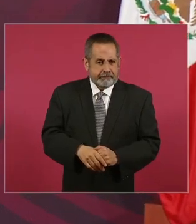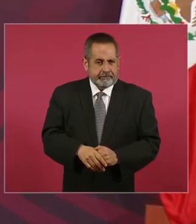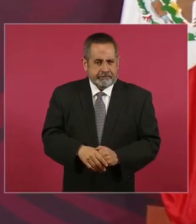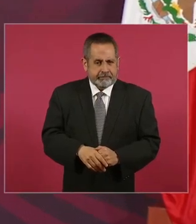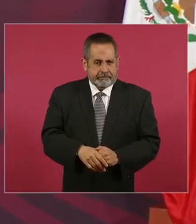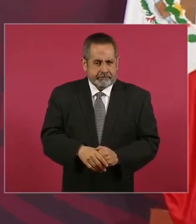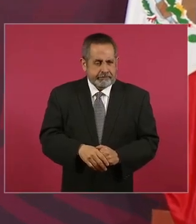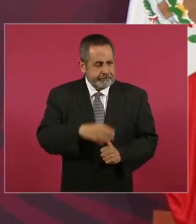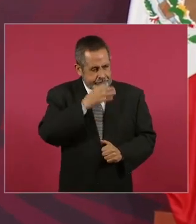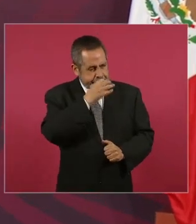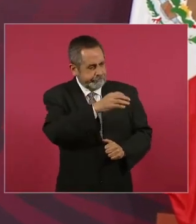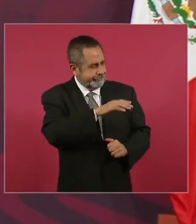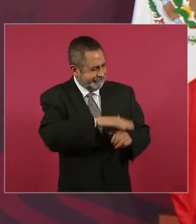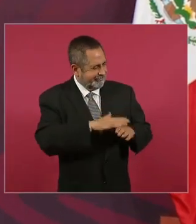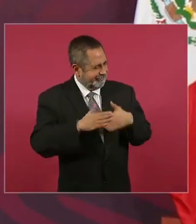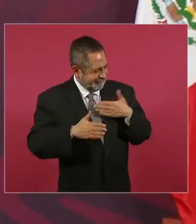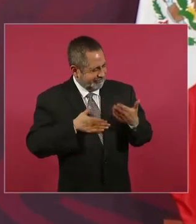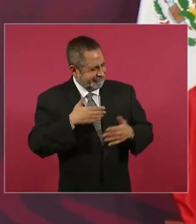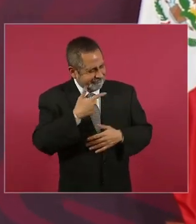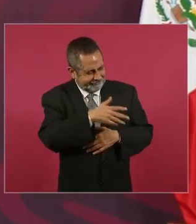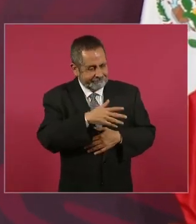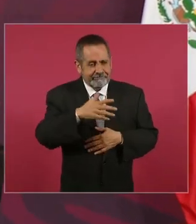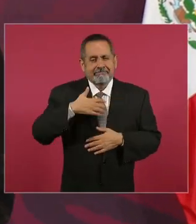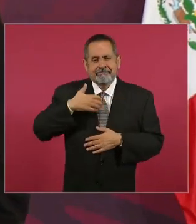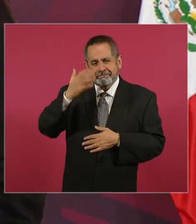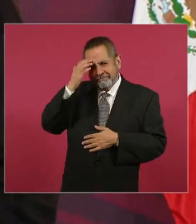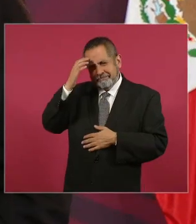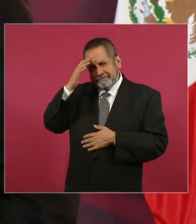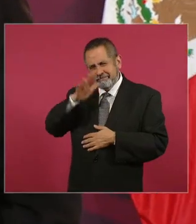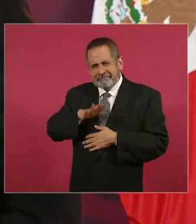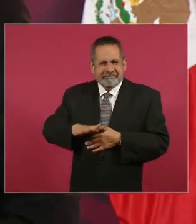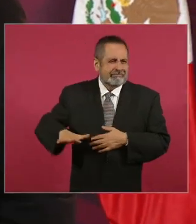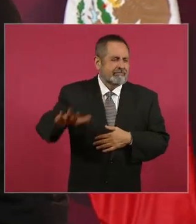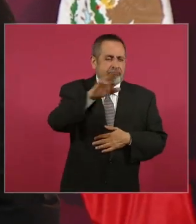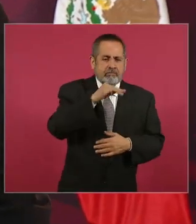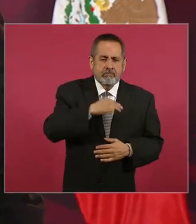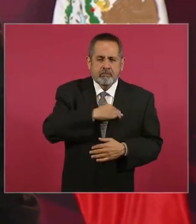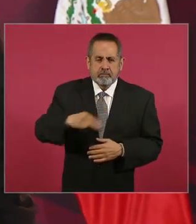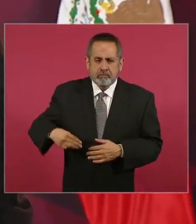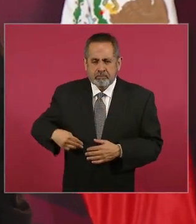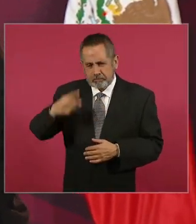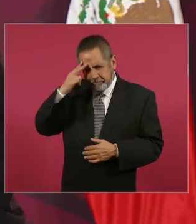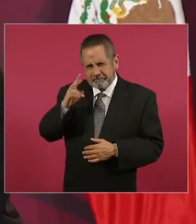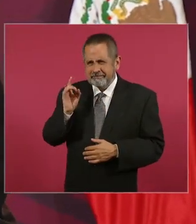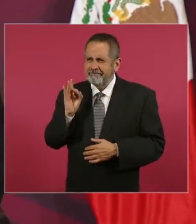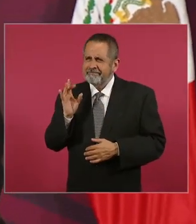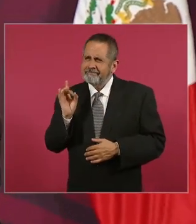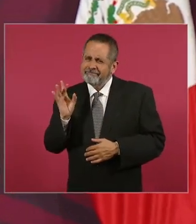se alegren mis adversarios. Conozco todos los municipios de México,